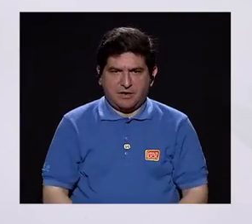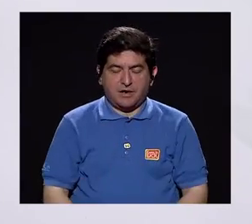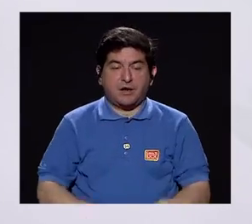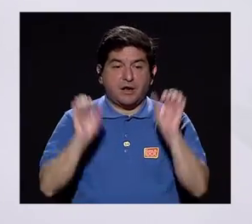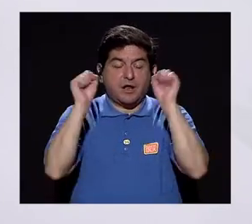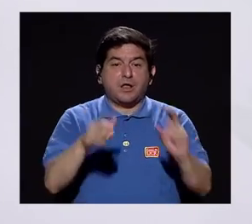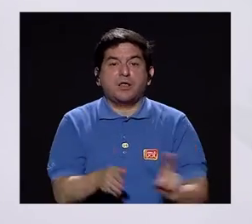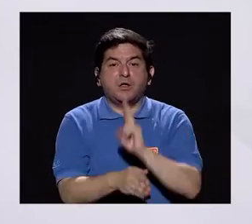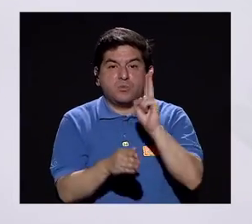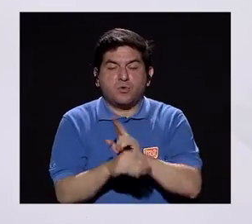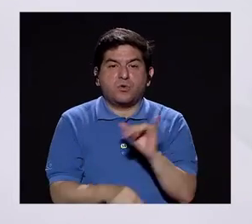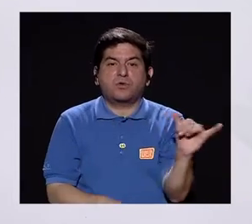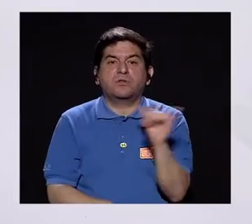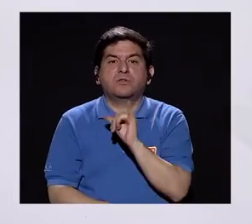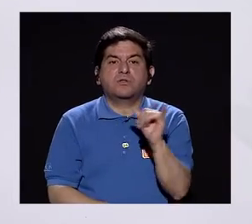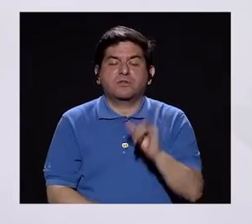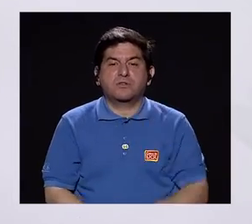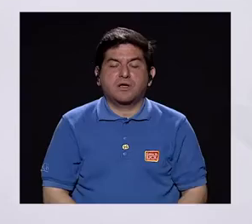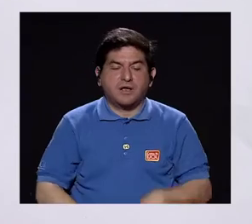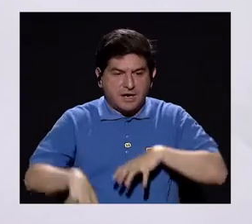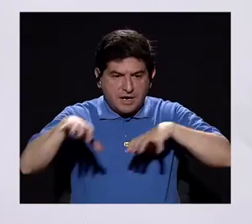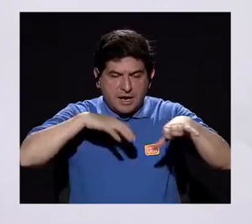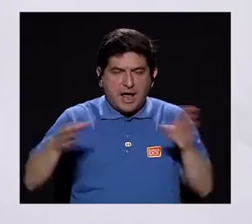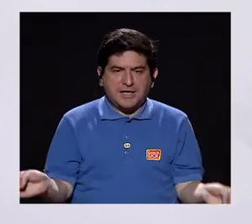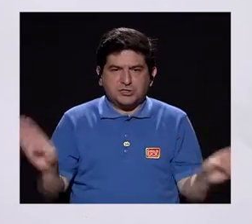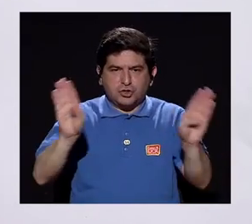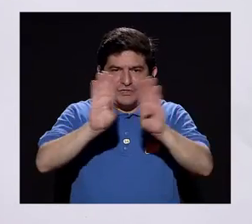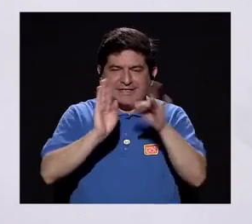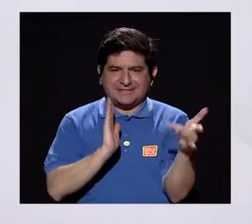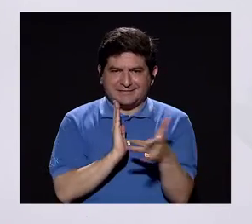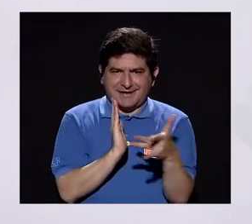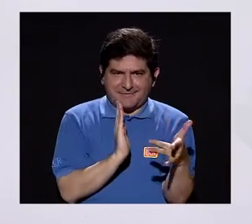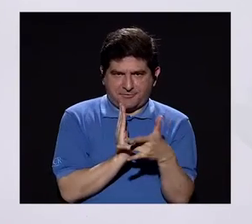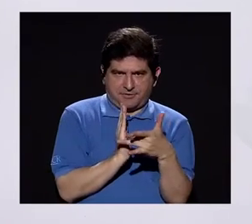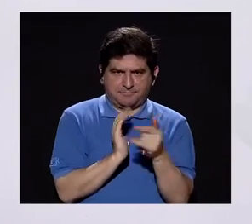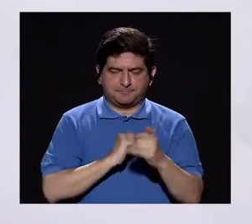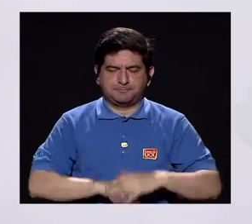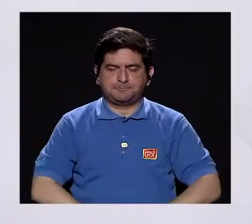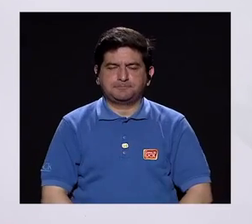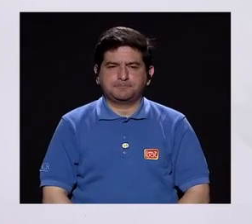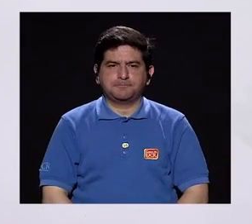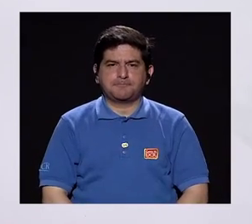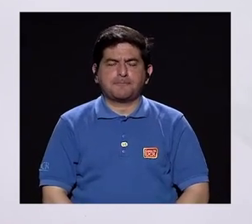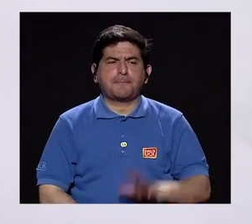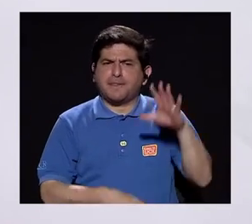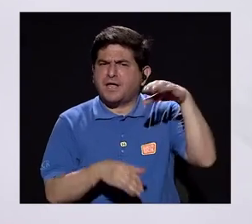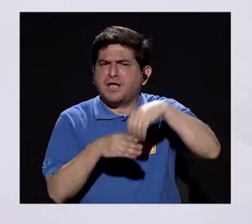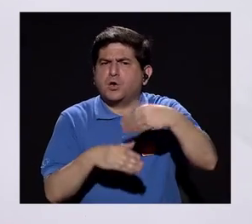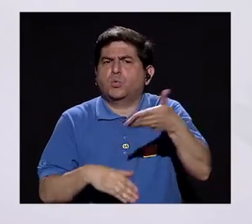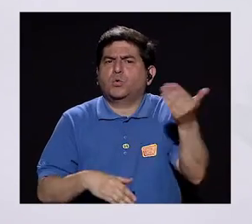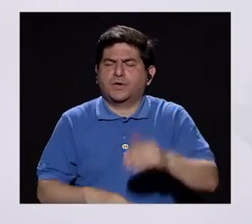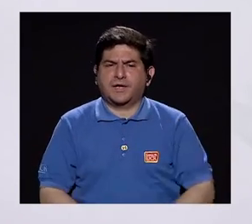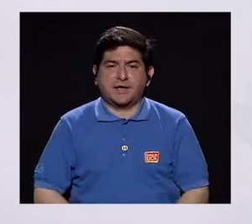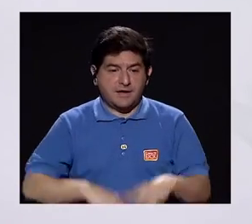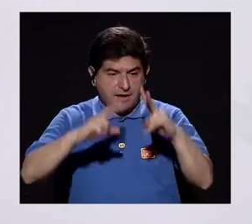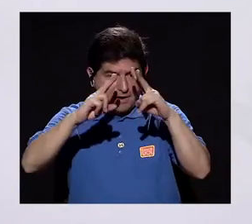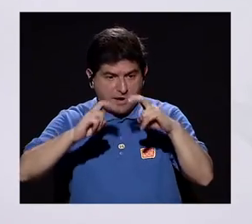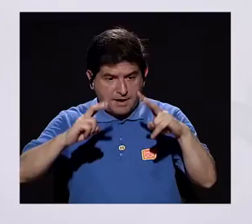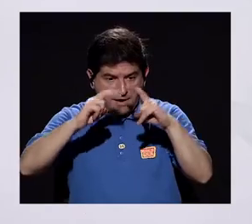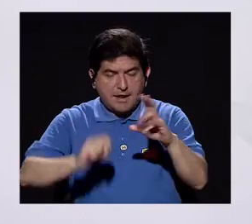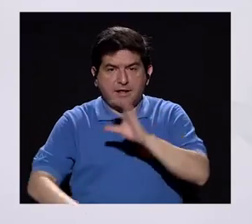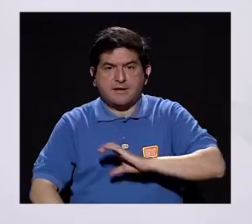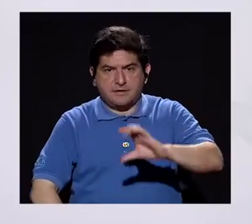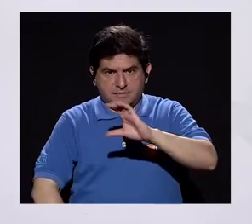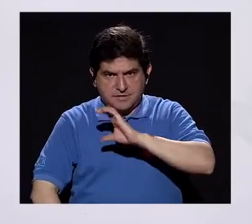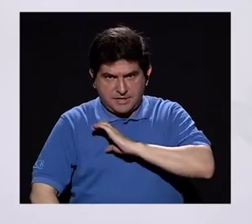fueran útil también a las acciones de cierre técnico este entre ellas el análisis de las